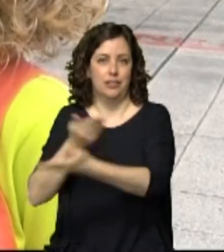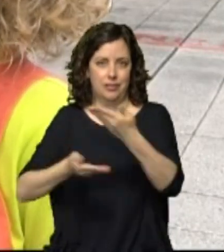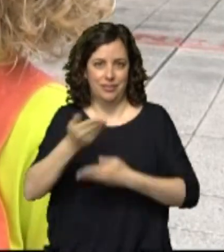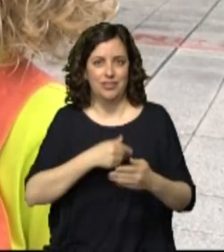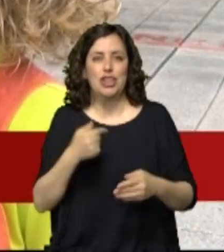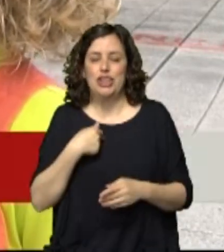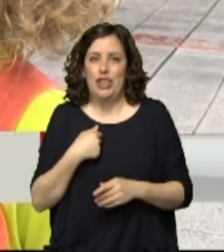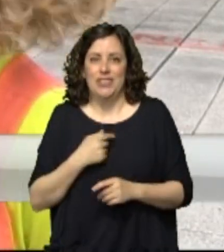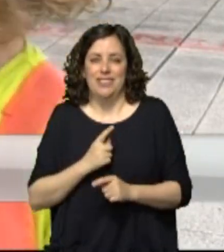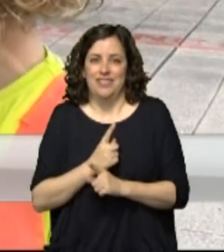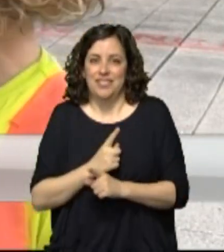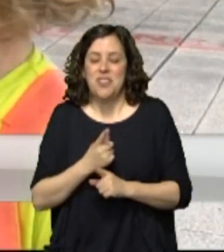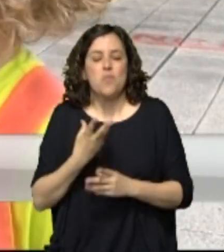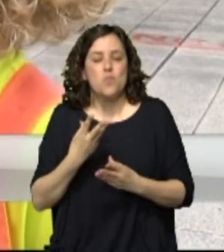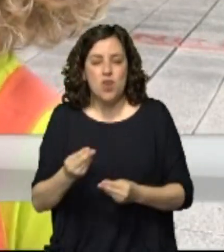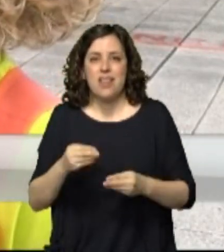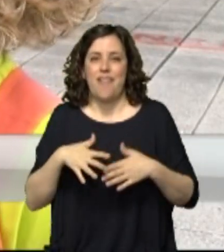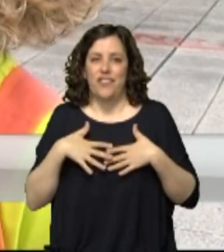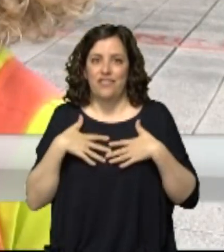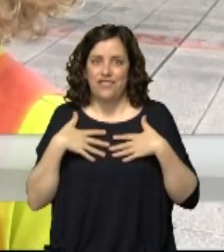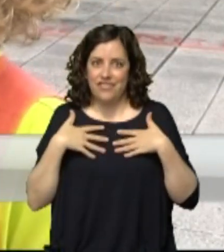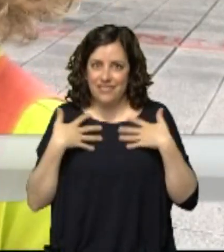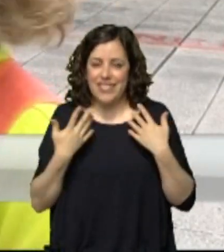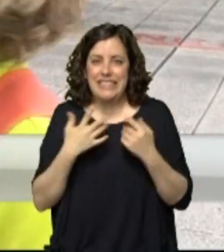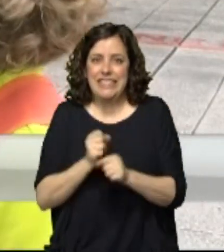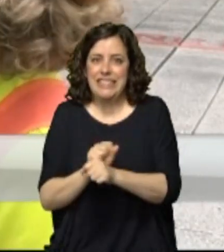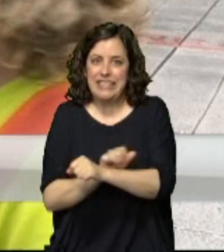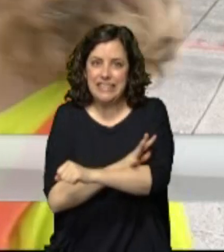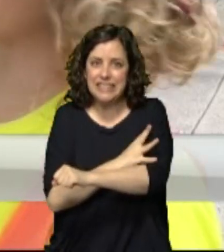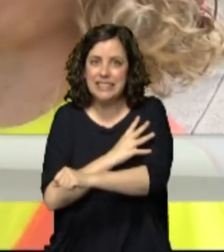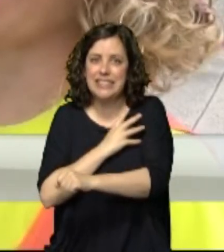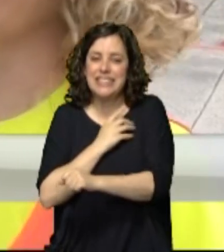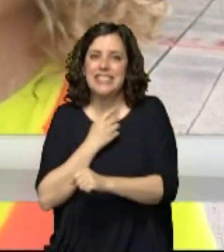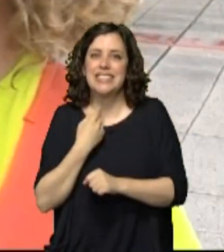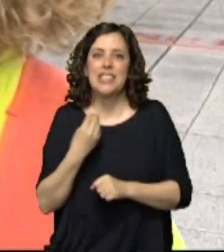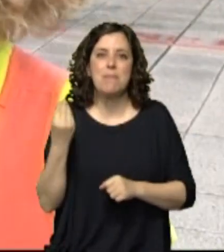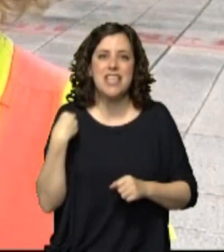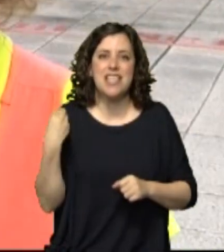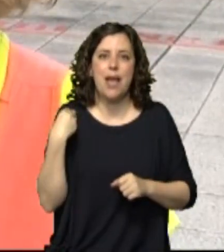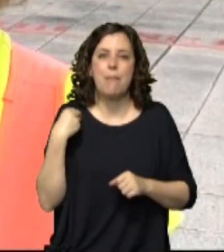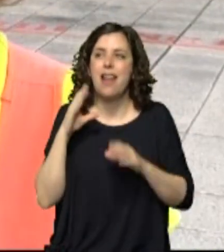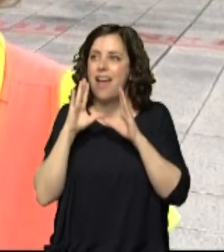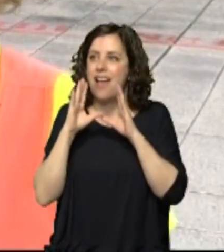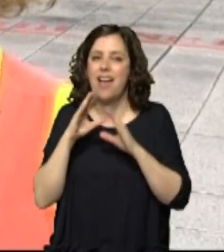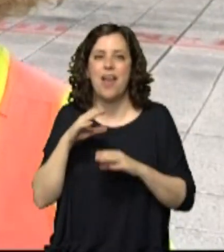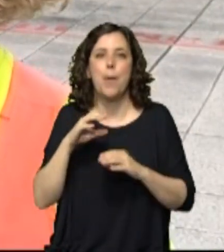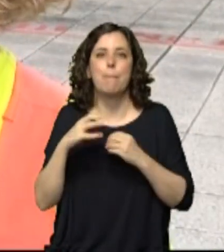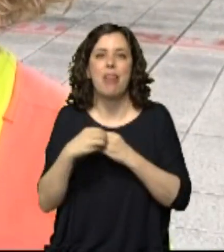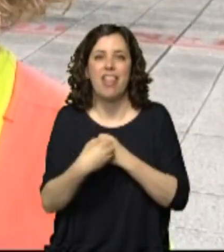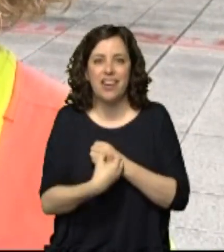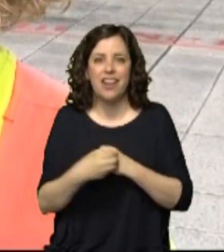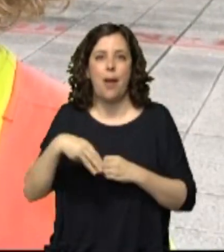supuesto que ha sido muy emotivo. A mí me ha puesto los pelos de punta en cuanto he llegado aquí y me han empezado a llamar Mandarina, Mandarina, que ese